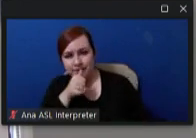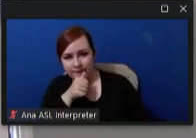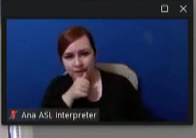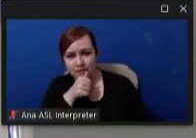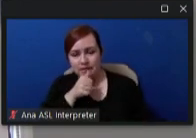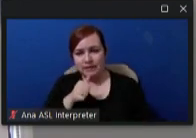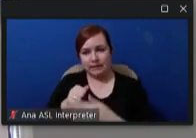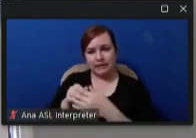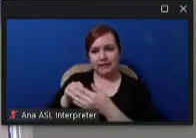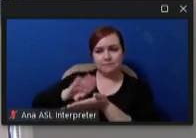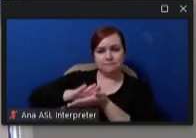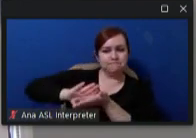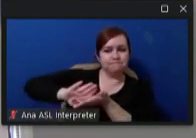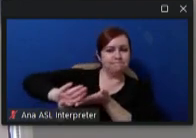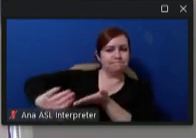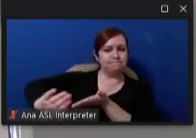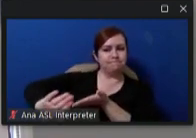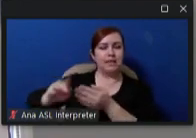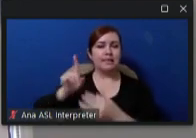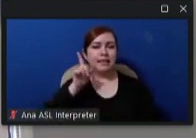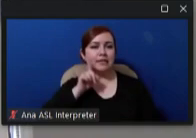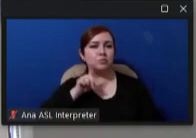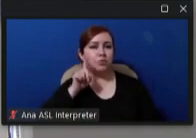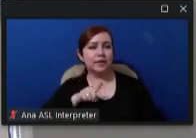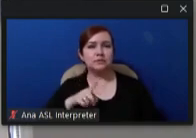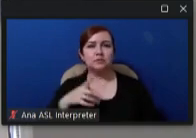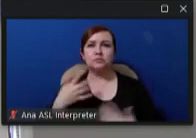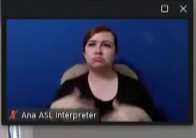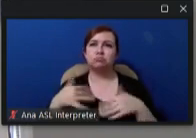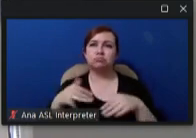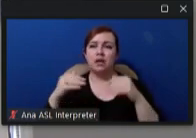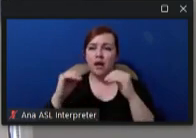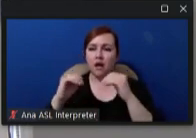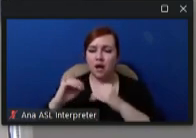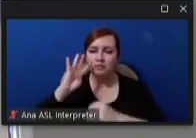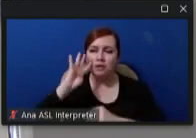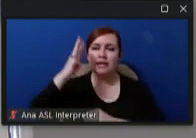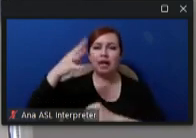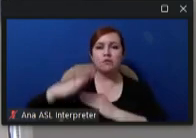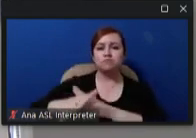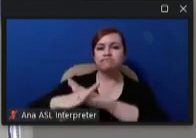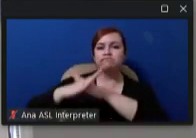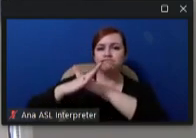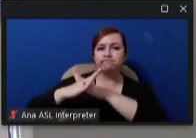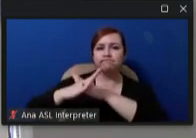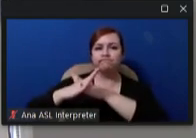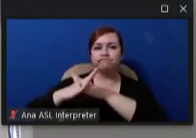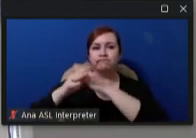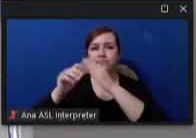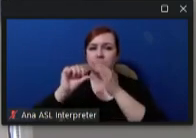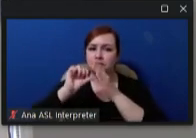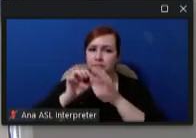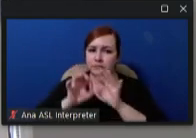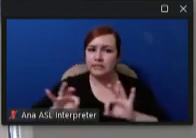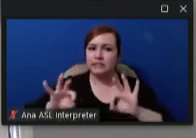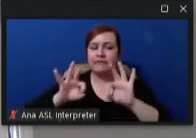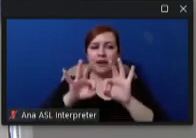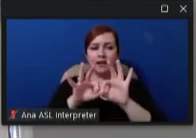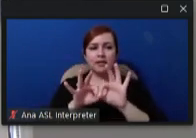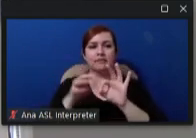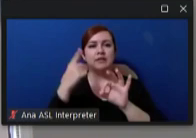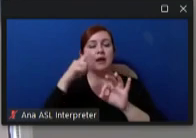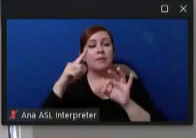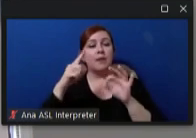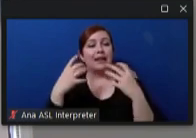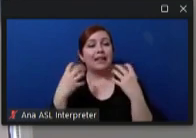la exclusión histórica han creado barreras significativas en el acceso a la justicia restaurativa para la salud